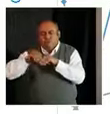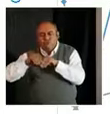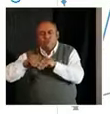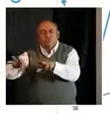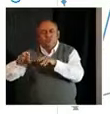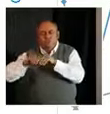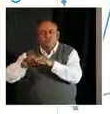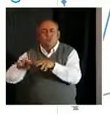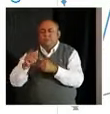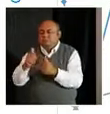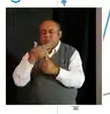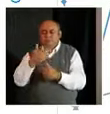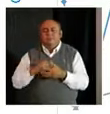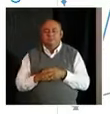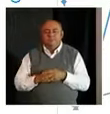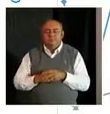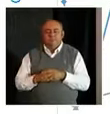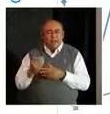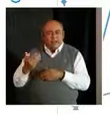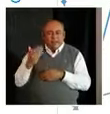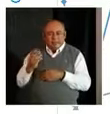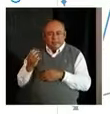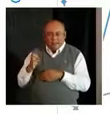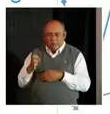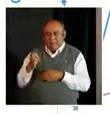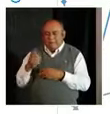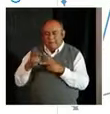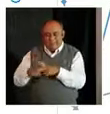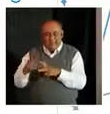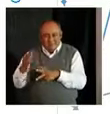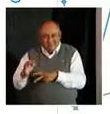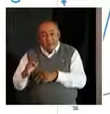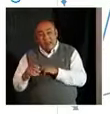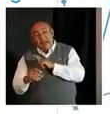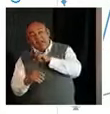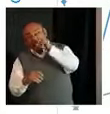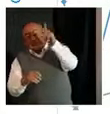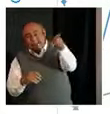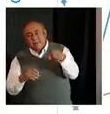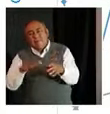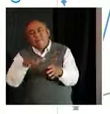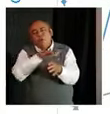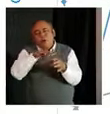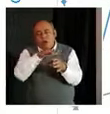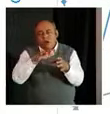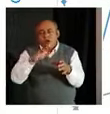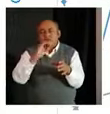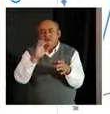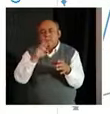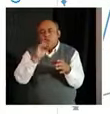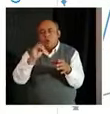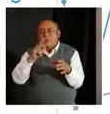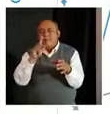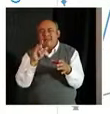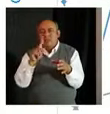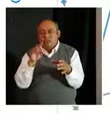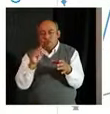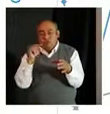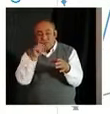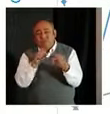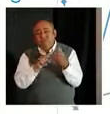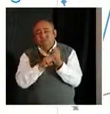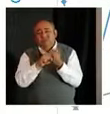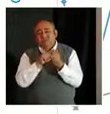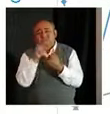principios de febrero, en que tuvimos un problema en Cerro Prieto, un problema importante en